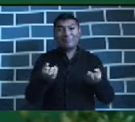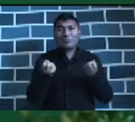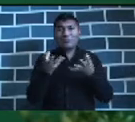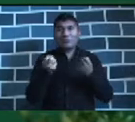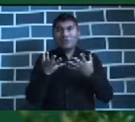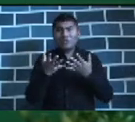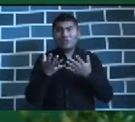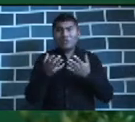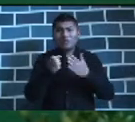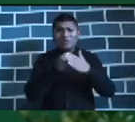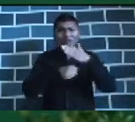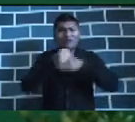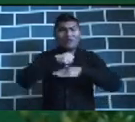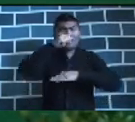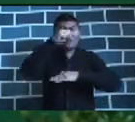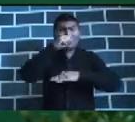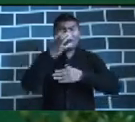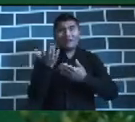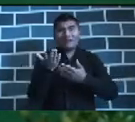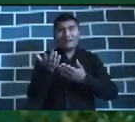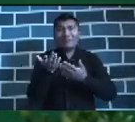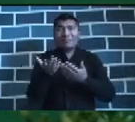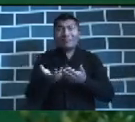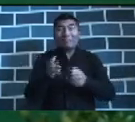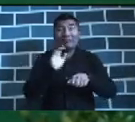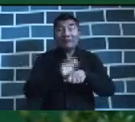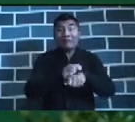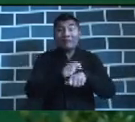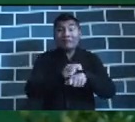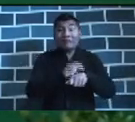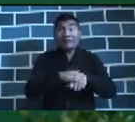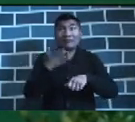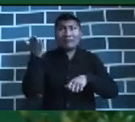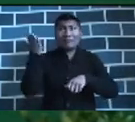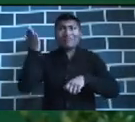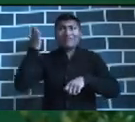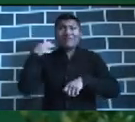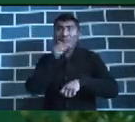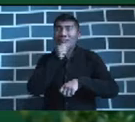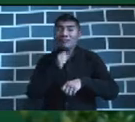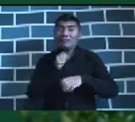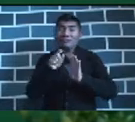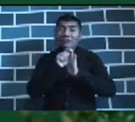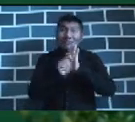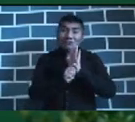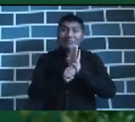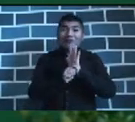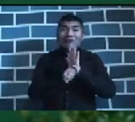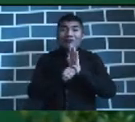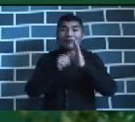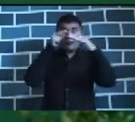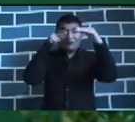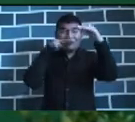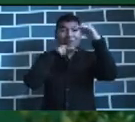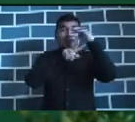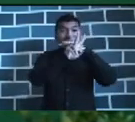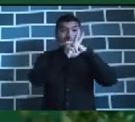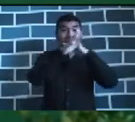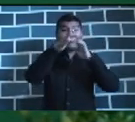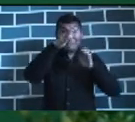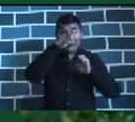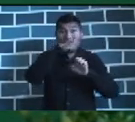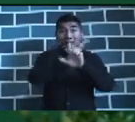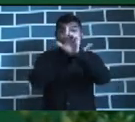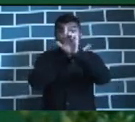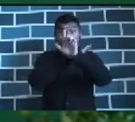superiores a las exigencias del antiguo testamento a las que el profeta elías